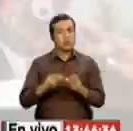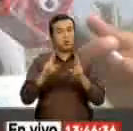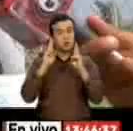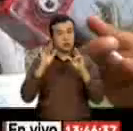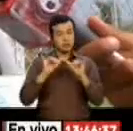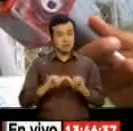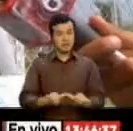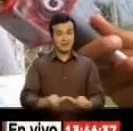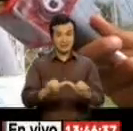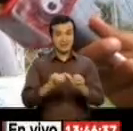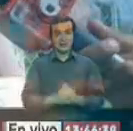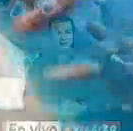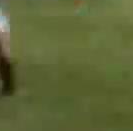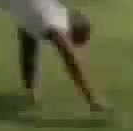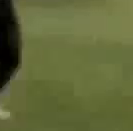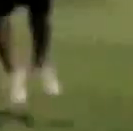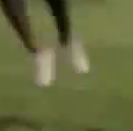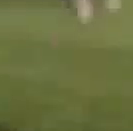bien a eso.